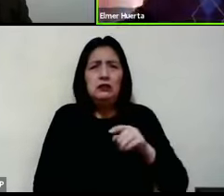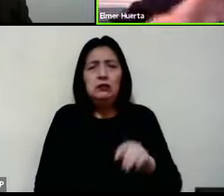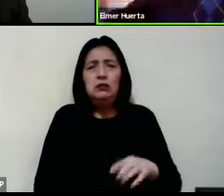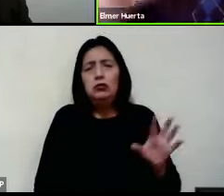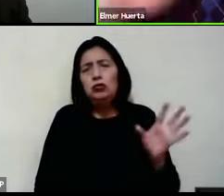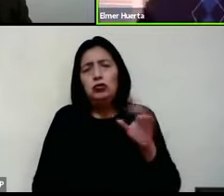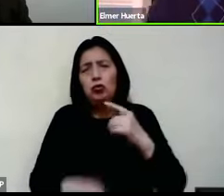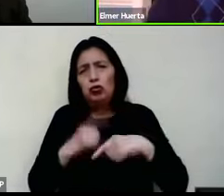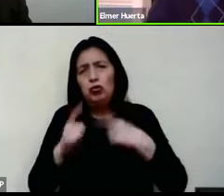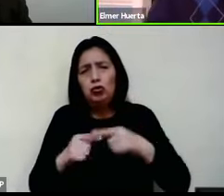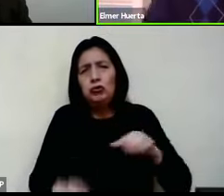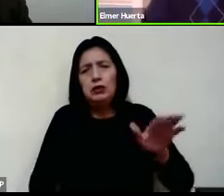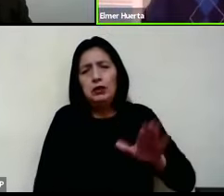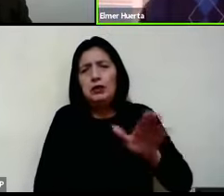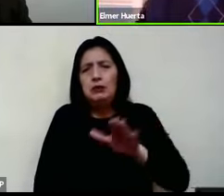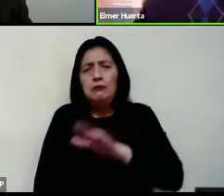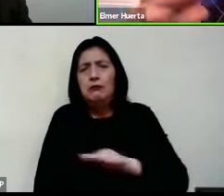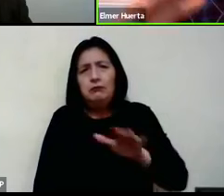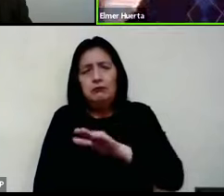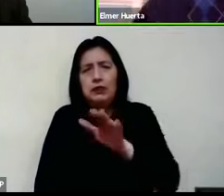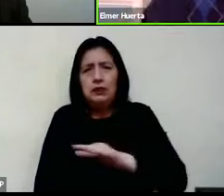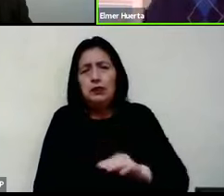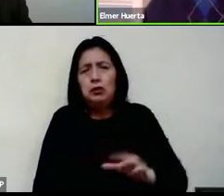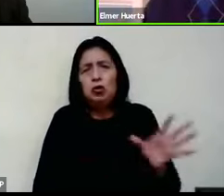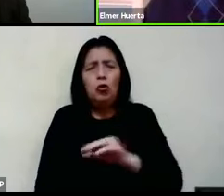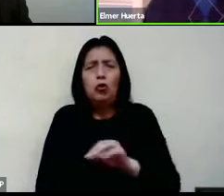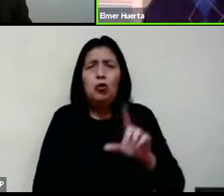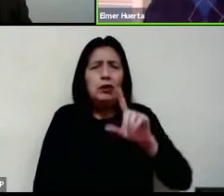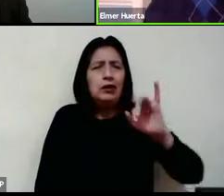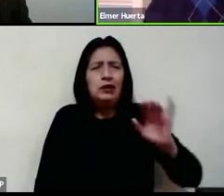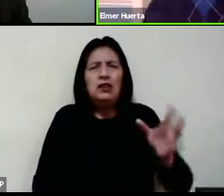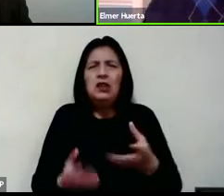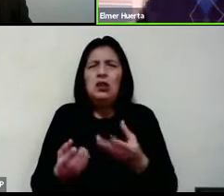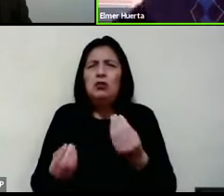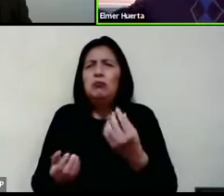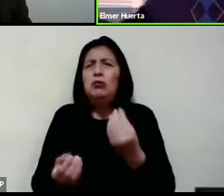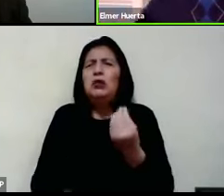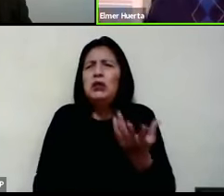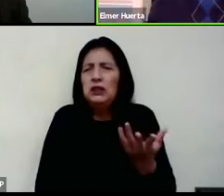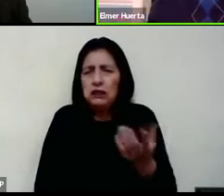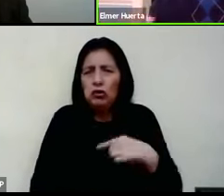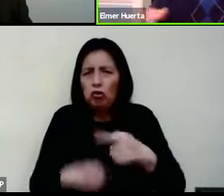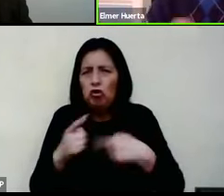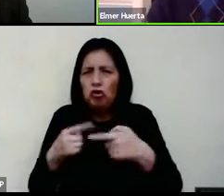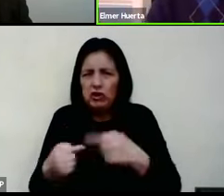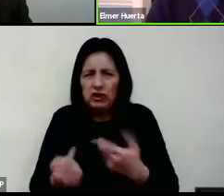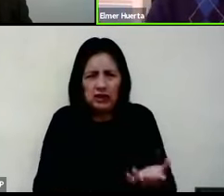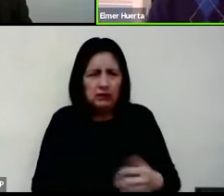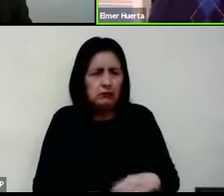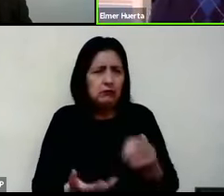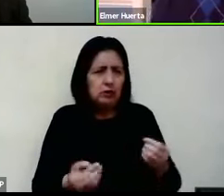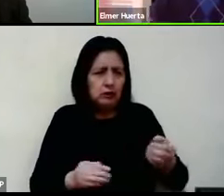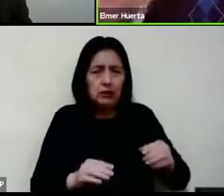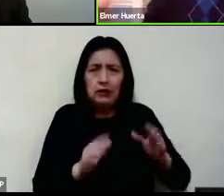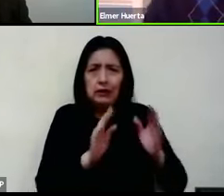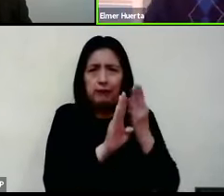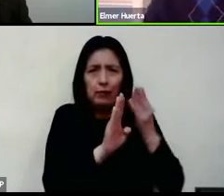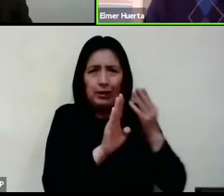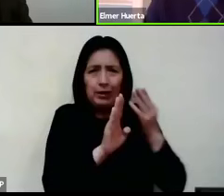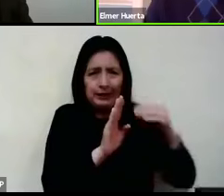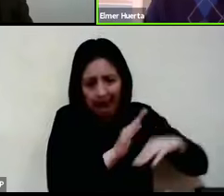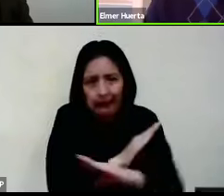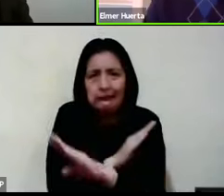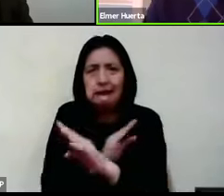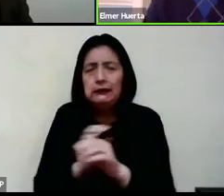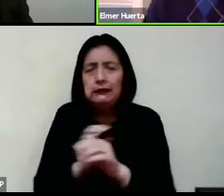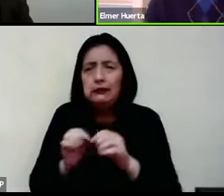todos los días limpiando con lejía los mostradores y las... ¿Por qué? ¿Es que acaso el virus va a entrar por debajo de la puerta y va a